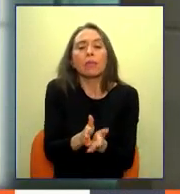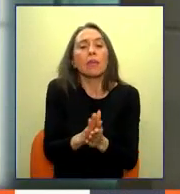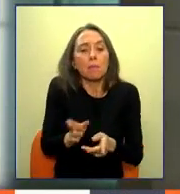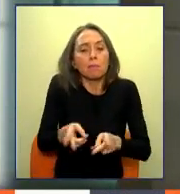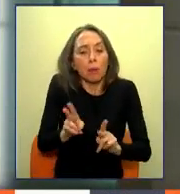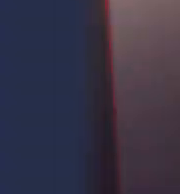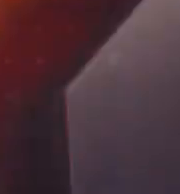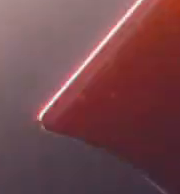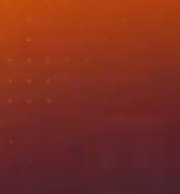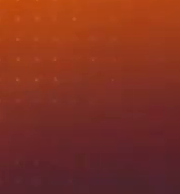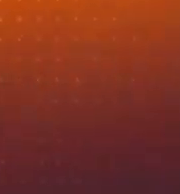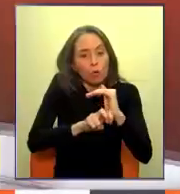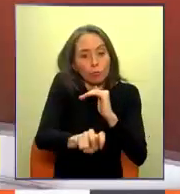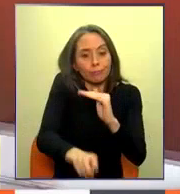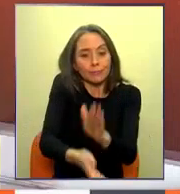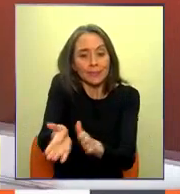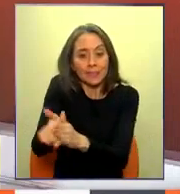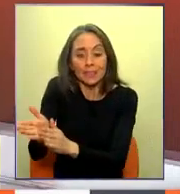explica.